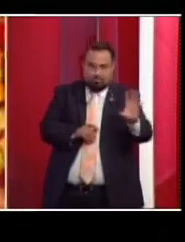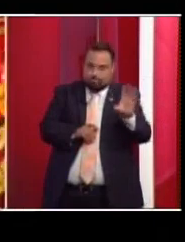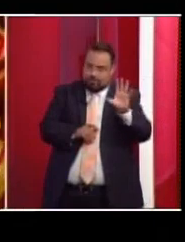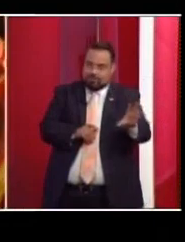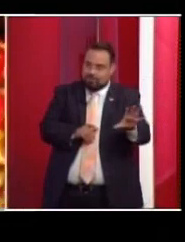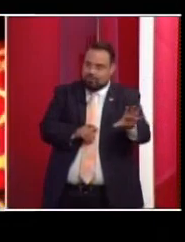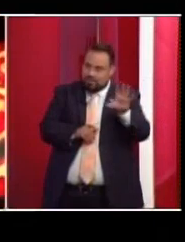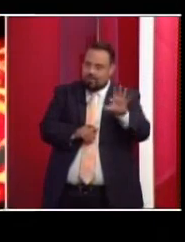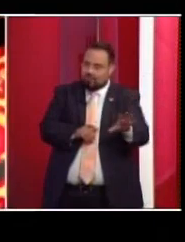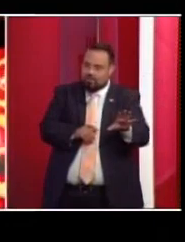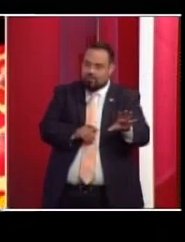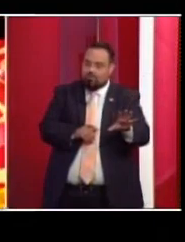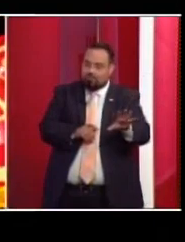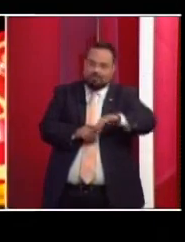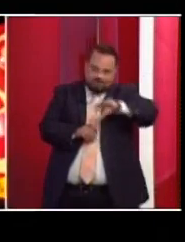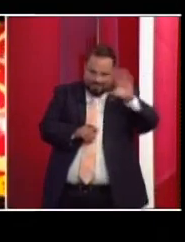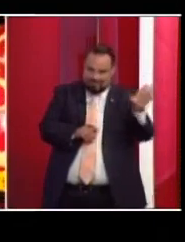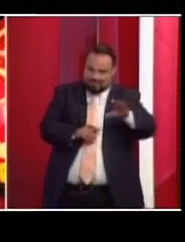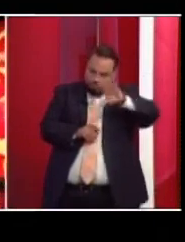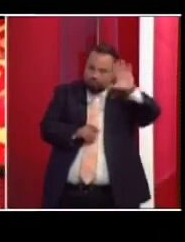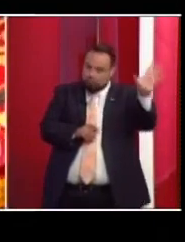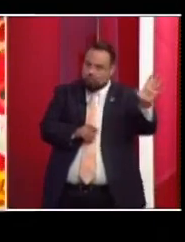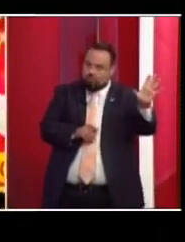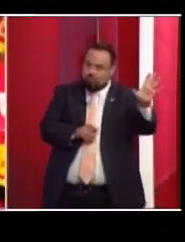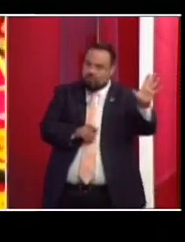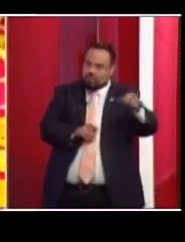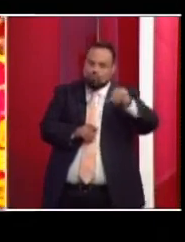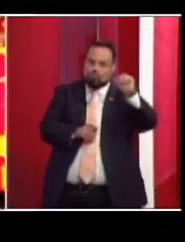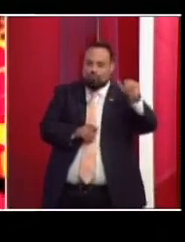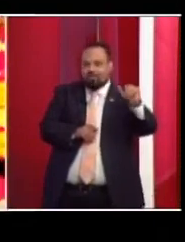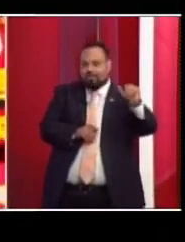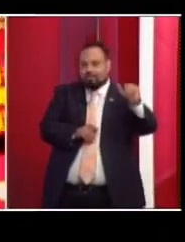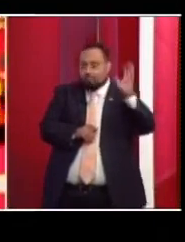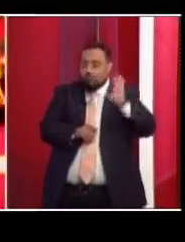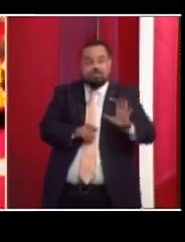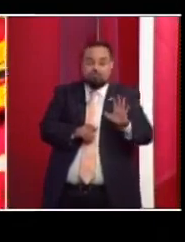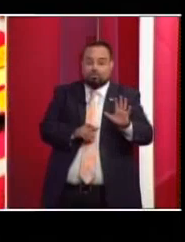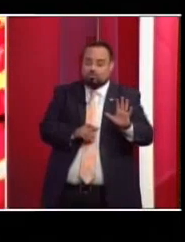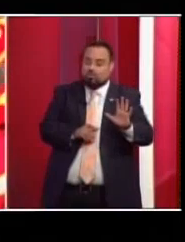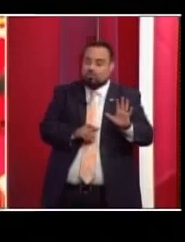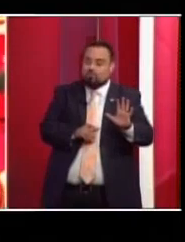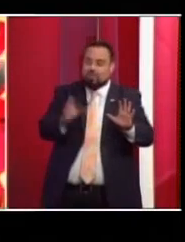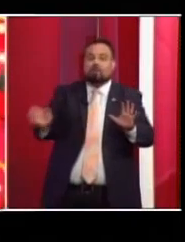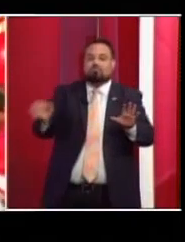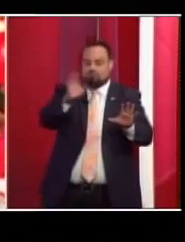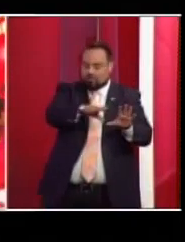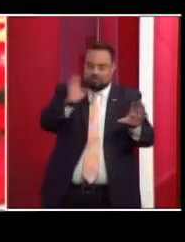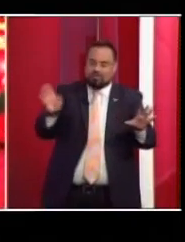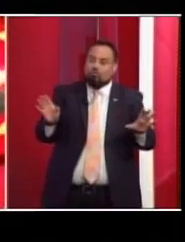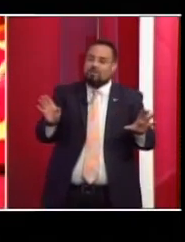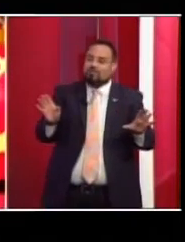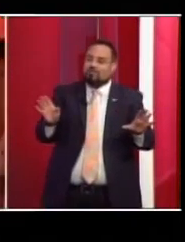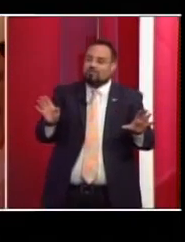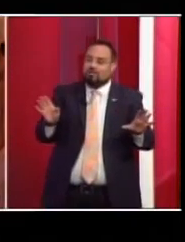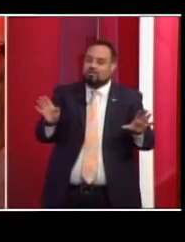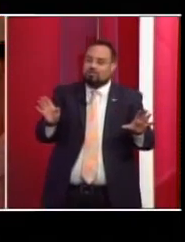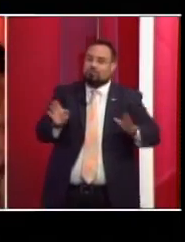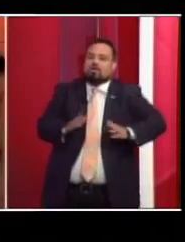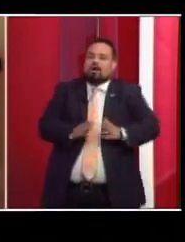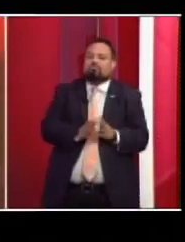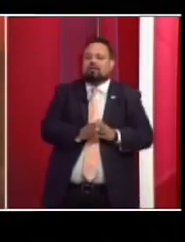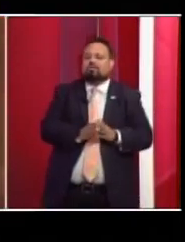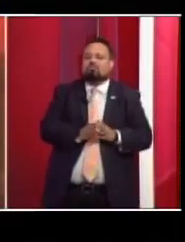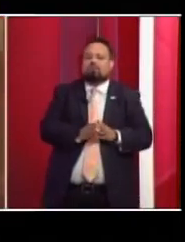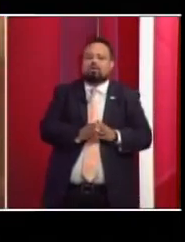donde la protección y el abrigo parece que es sólo es un nombre y un nombre bonito que suena muy bien pero que no se encuentra allí adentro